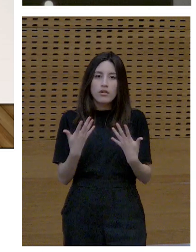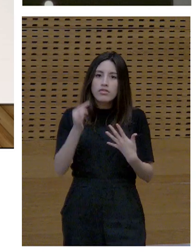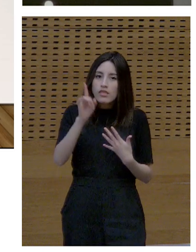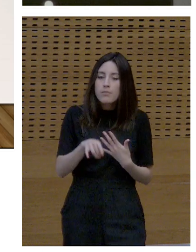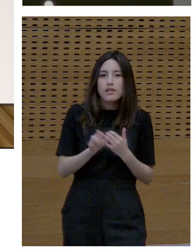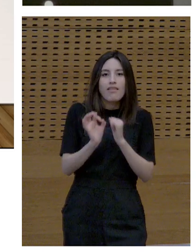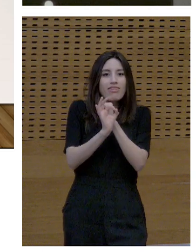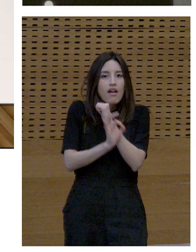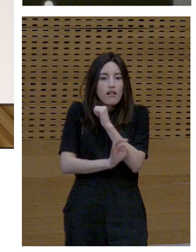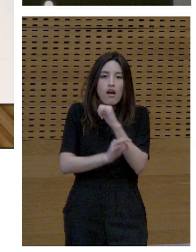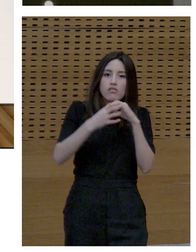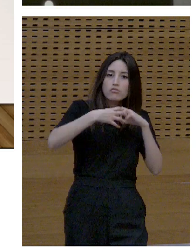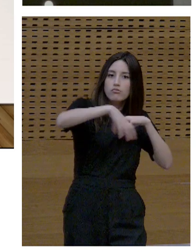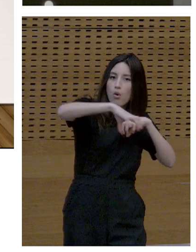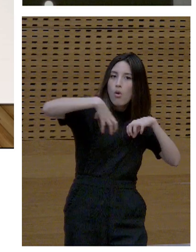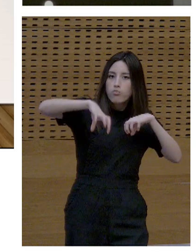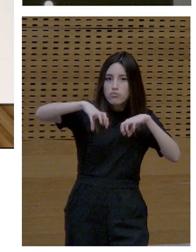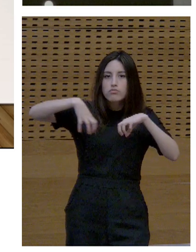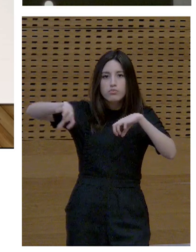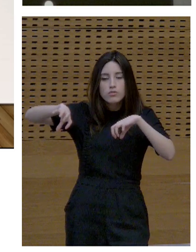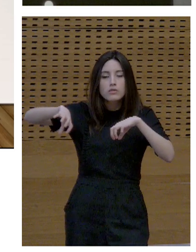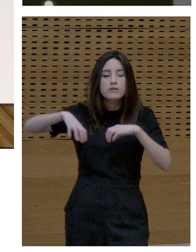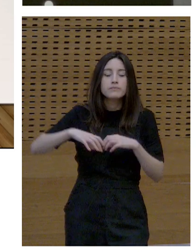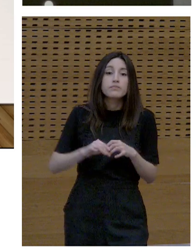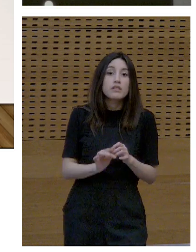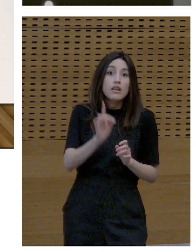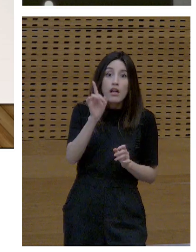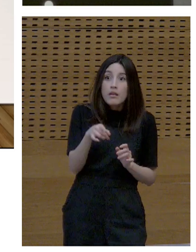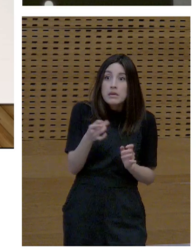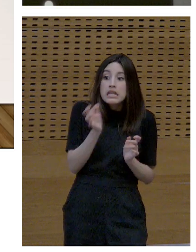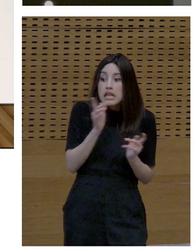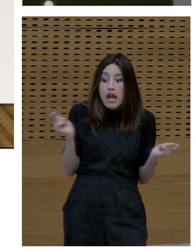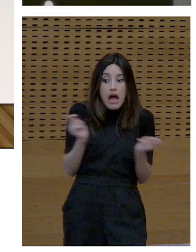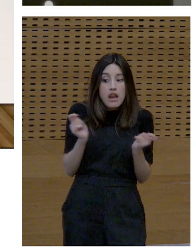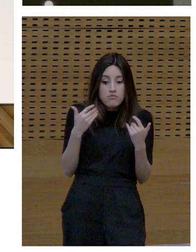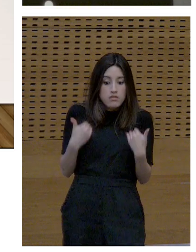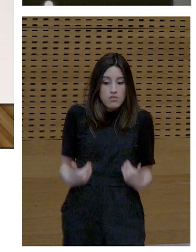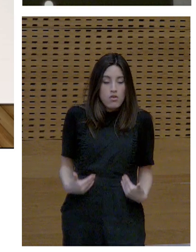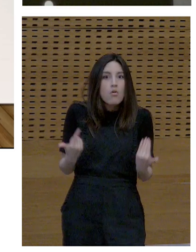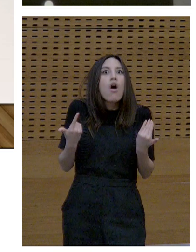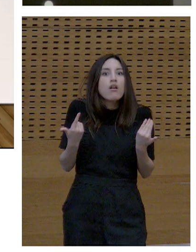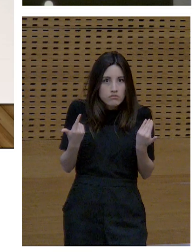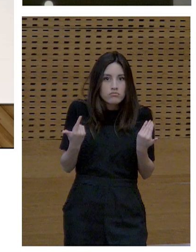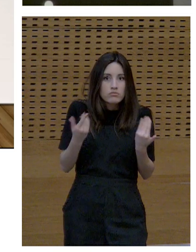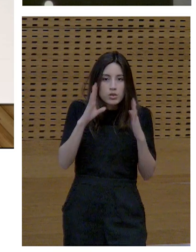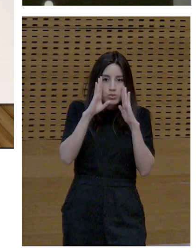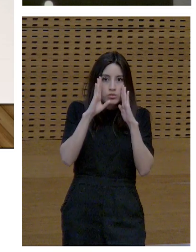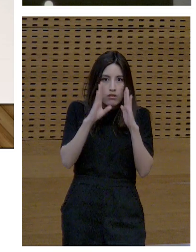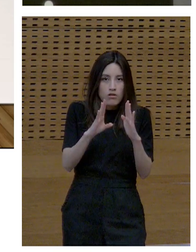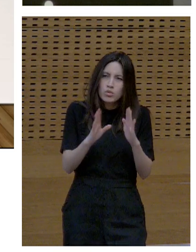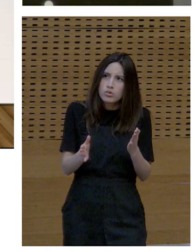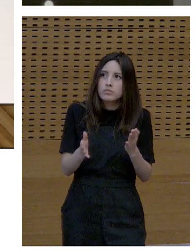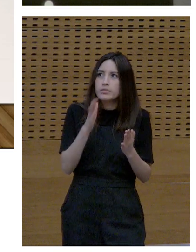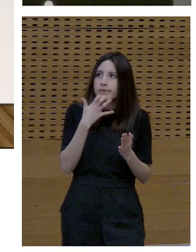tareas, son muchas cosas, ¿no? Y escuchar las señales de alarma del cuerpo. Me enfado mucho